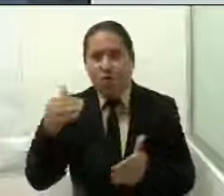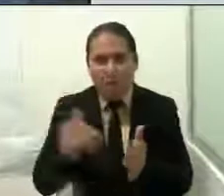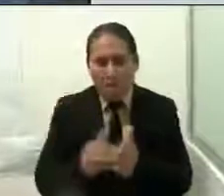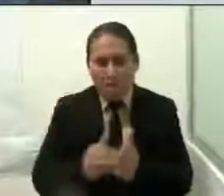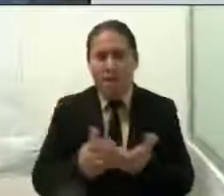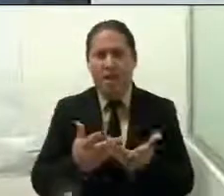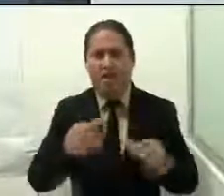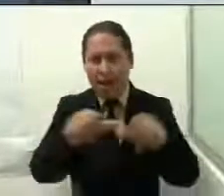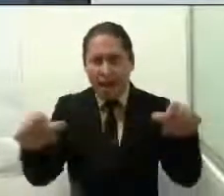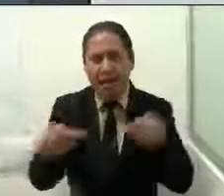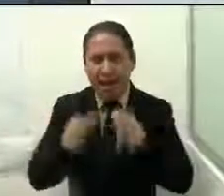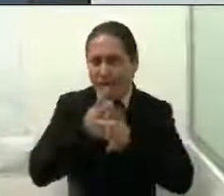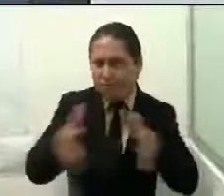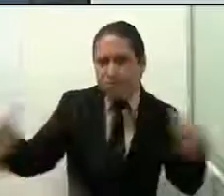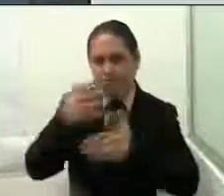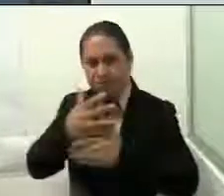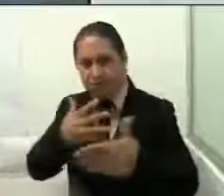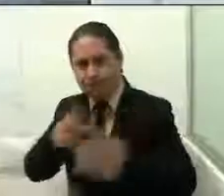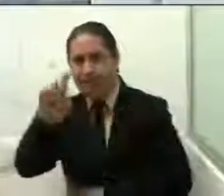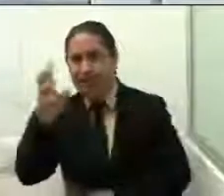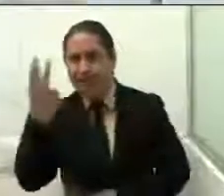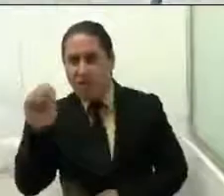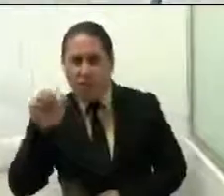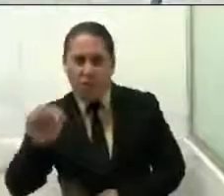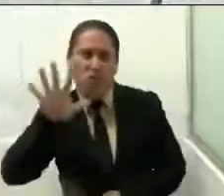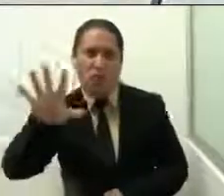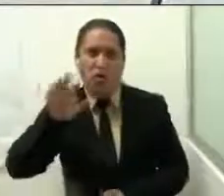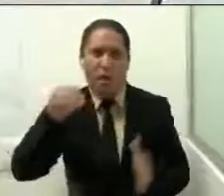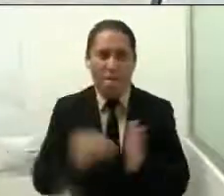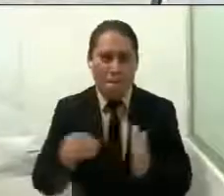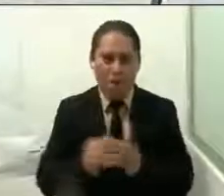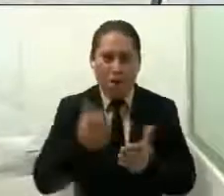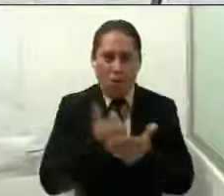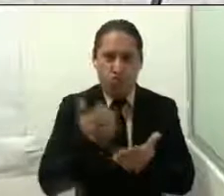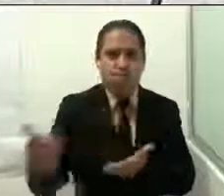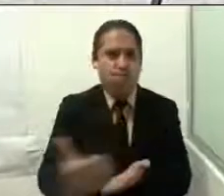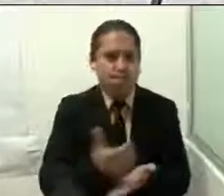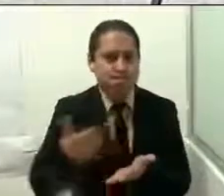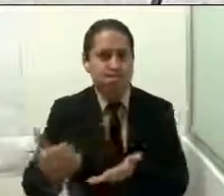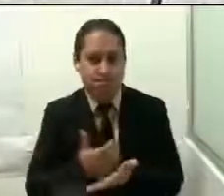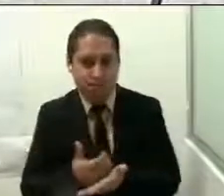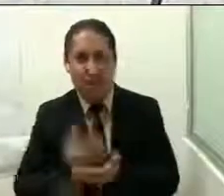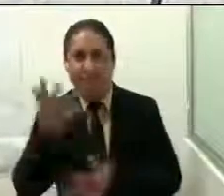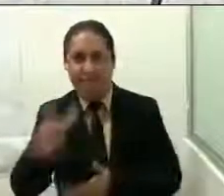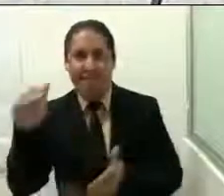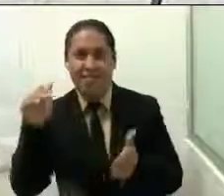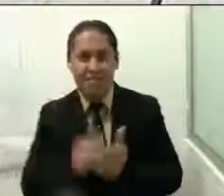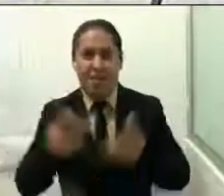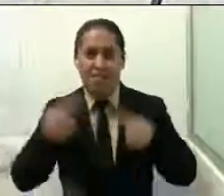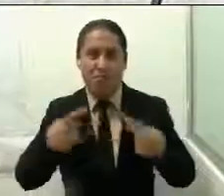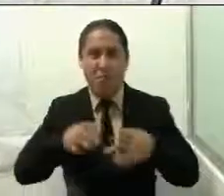destinando 39.5 millones de pesos en apoyo a 10 mil productores